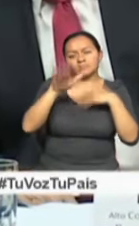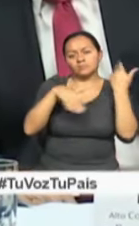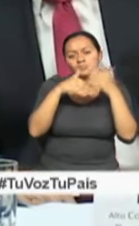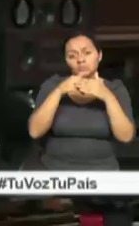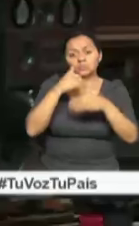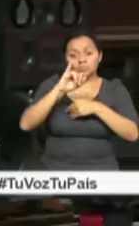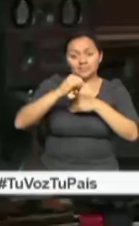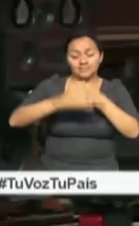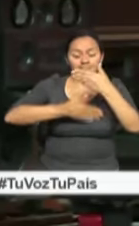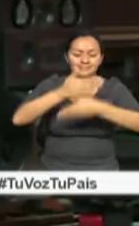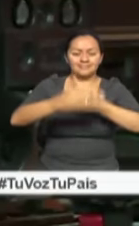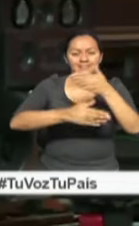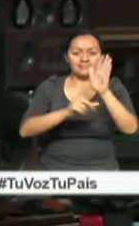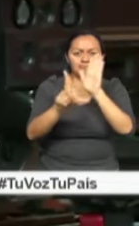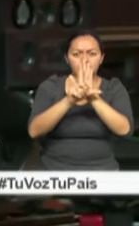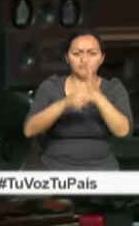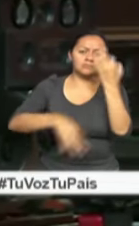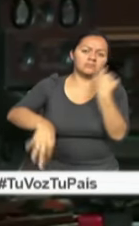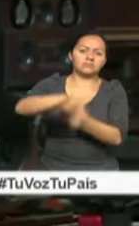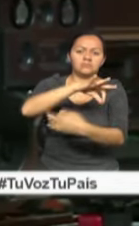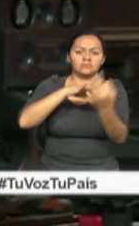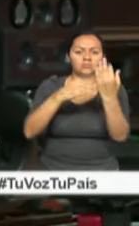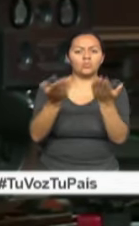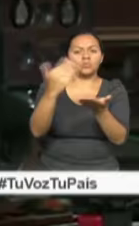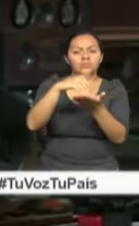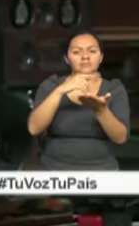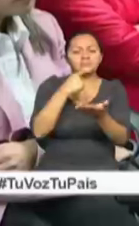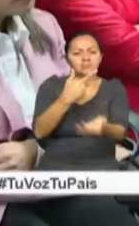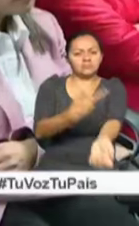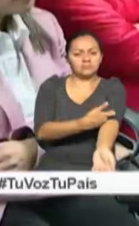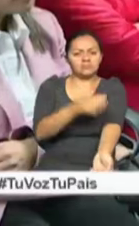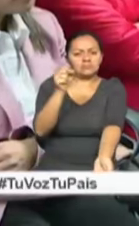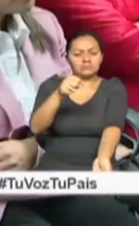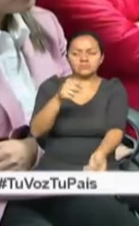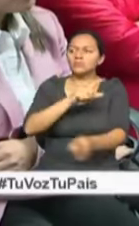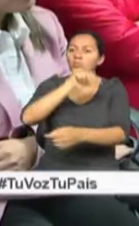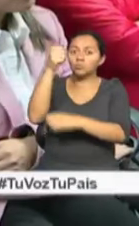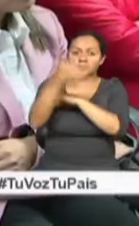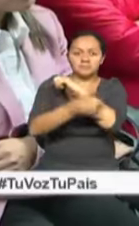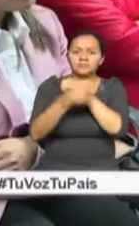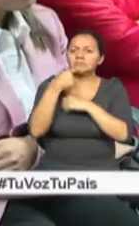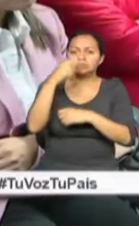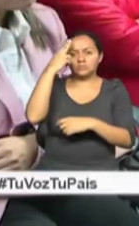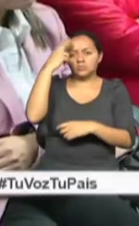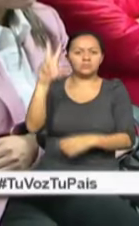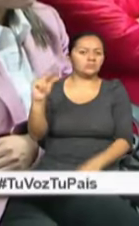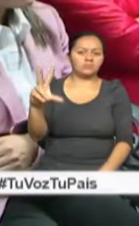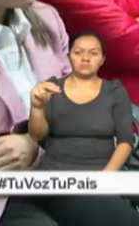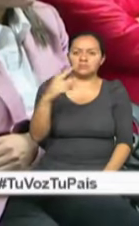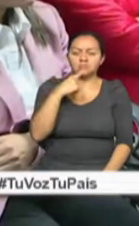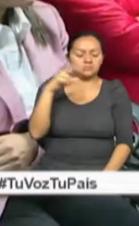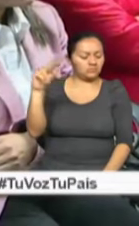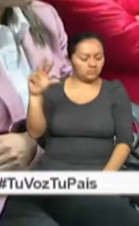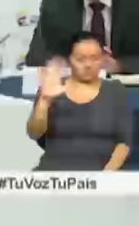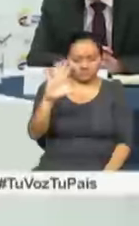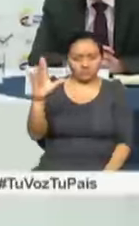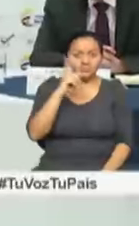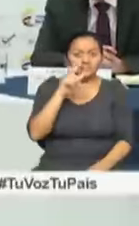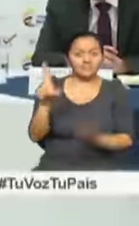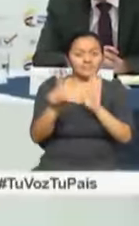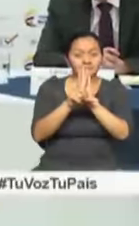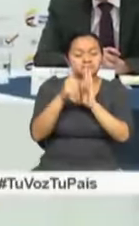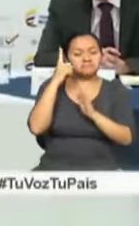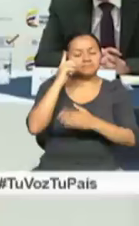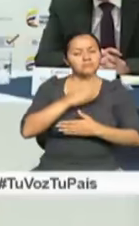un proyecto de ley para restituir la pena de muerte. En contraste, algunos países como Uruguay han legalizado la cannabis para uso